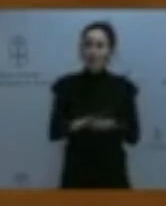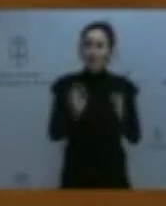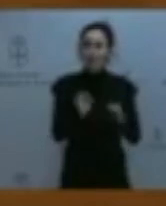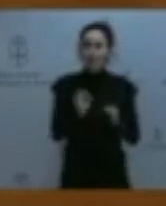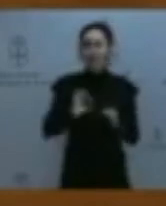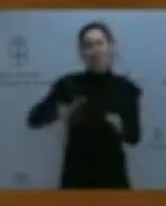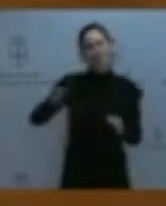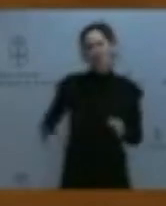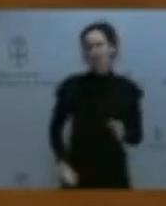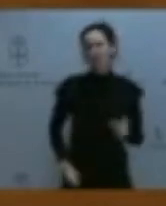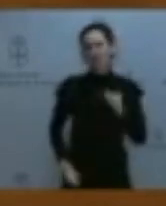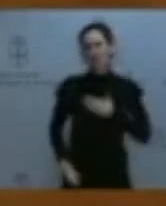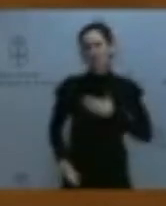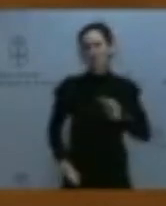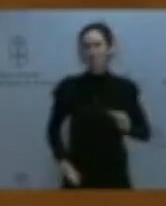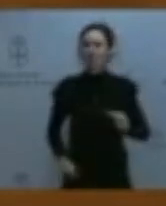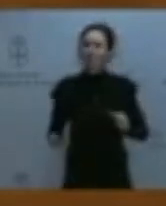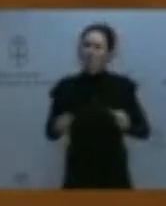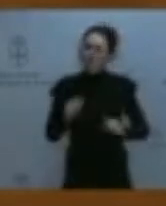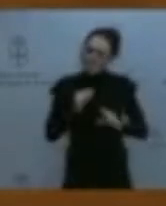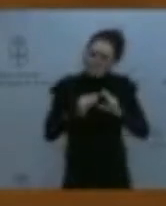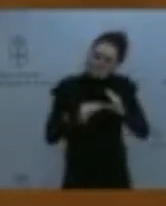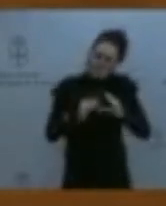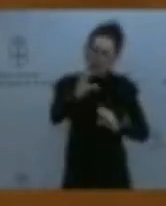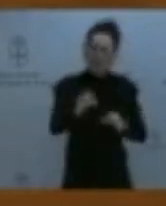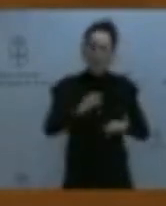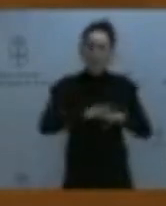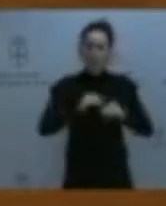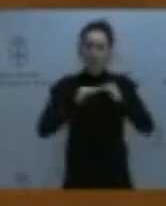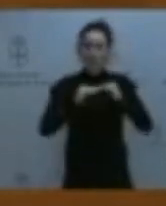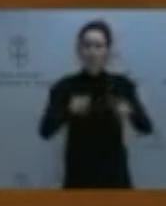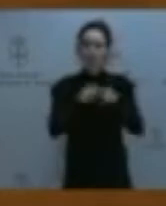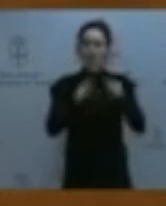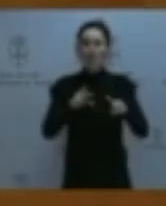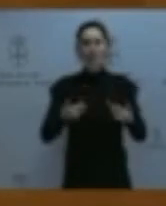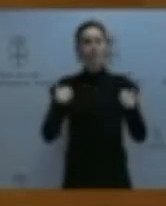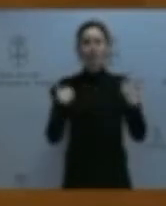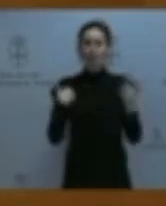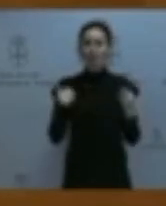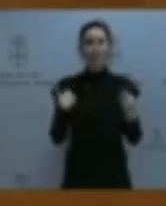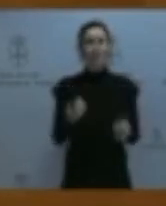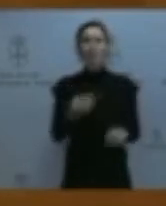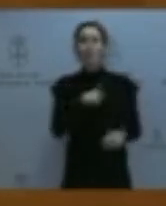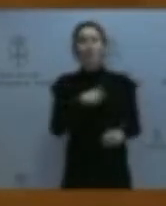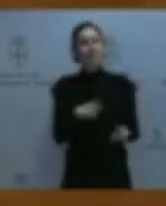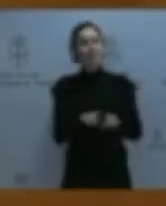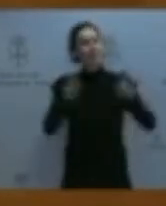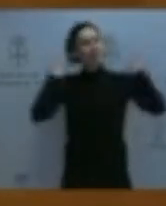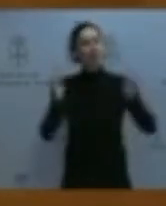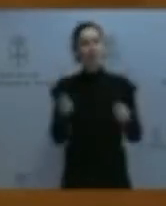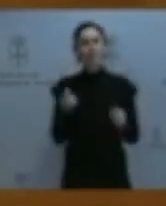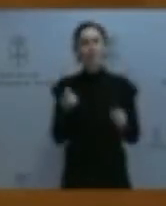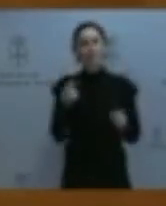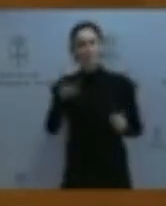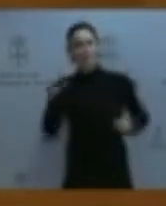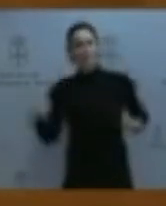muy elevados deben contribuir especialmente al equilibrio social de forma responsable. No podemos permitirnos prescindir de recursos elevados de quienes